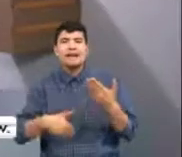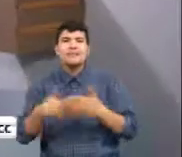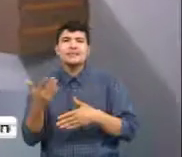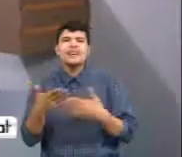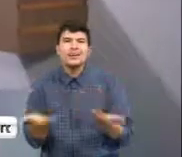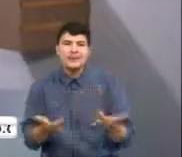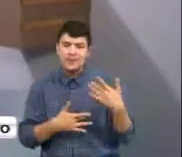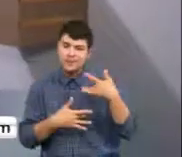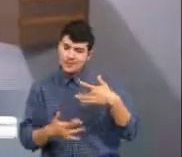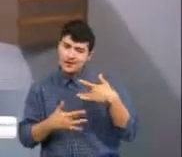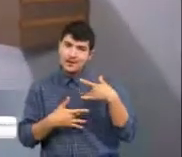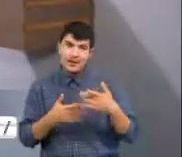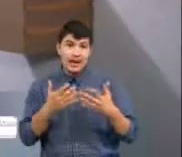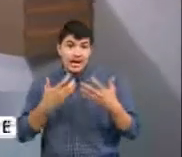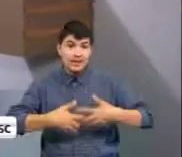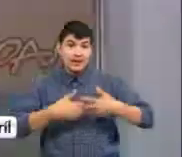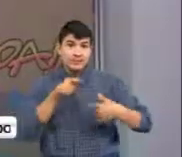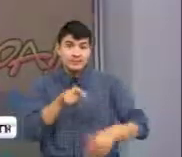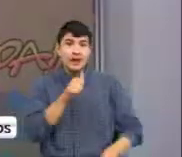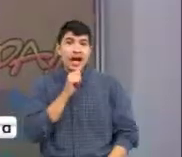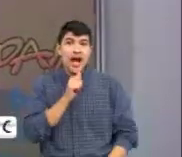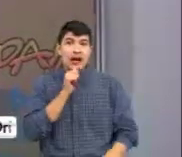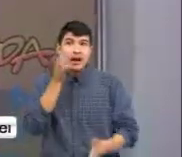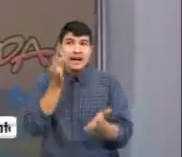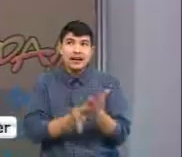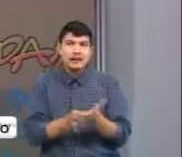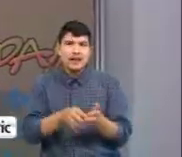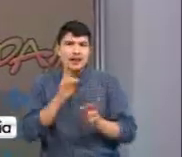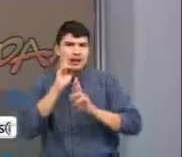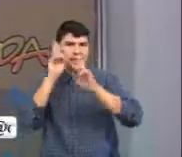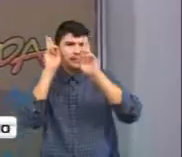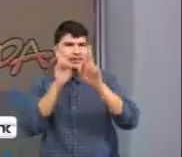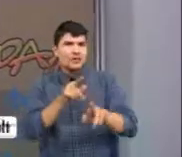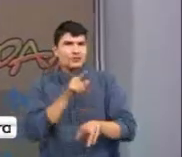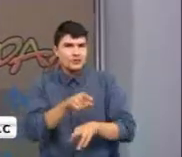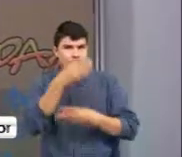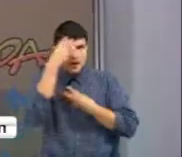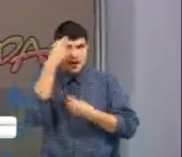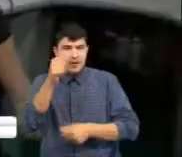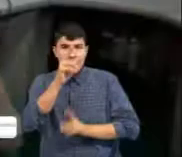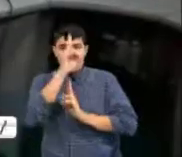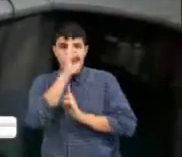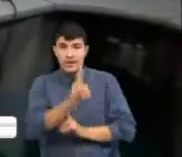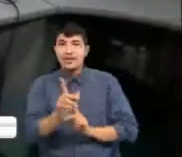De esta manera, la empresa Aguas Capital busca resaltar valores como la honestidad